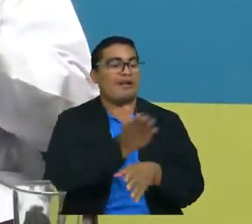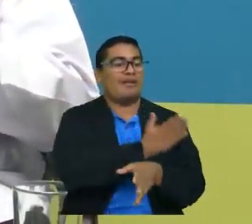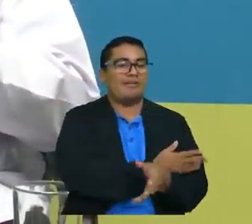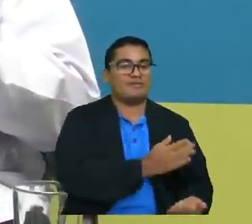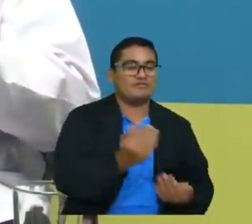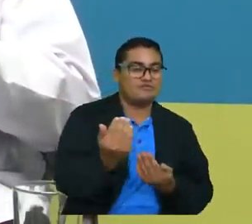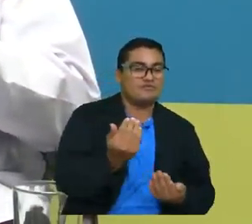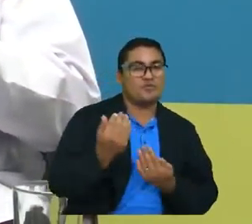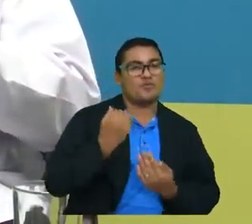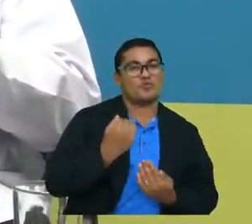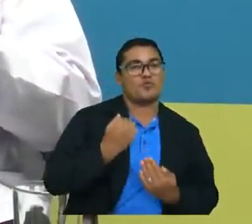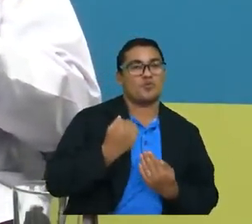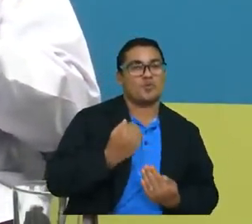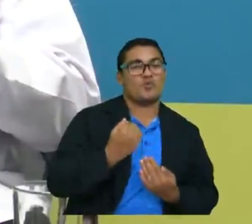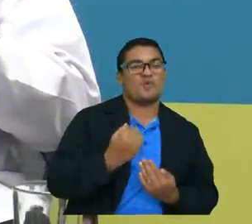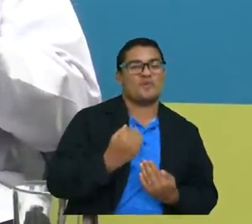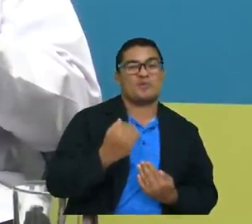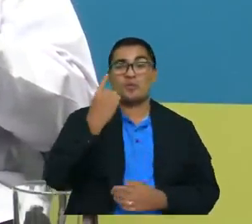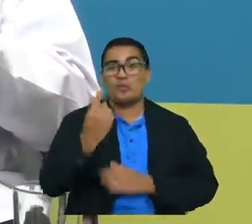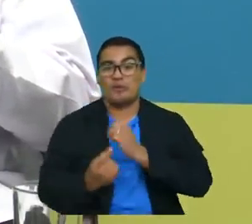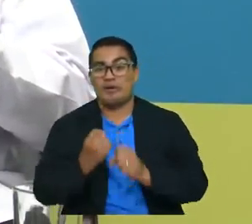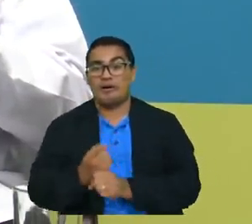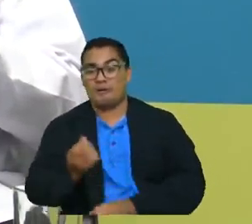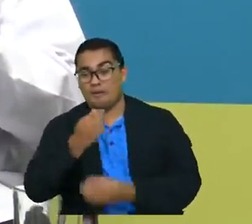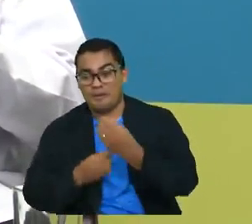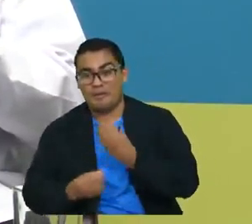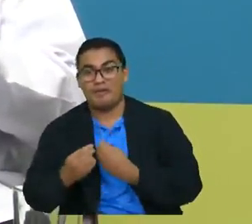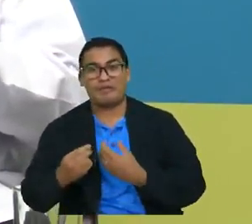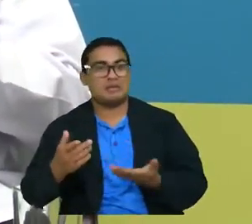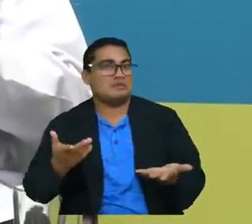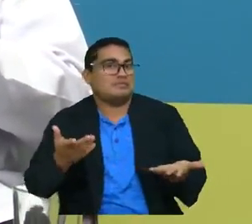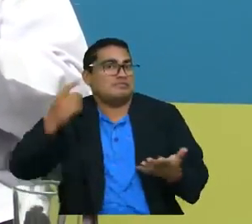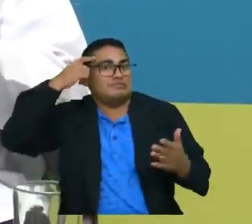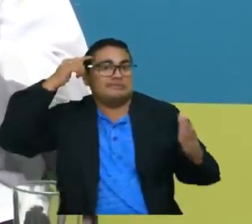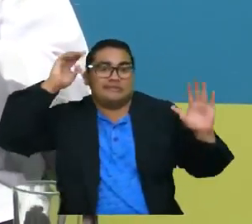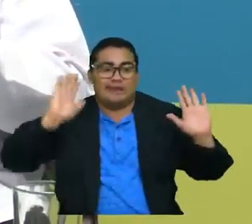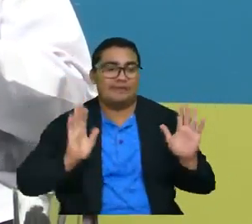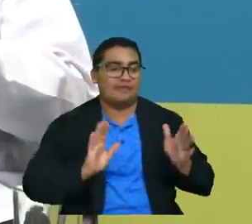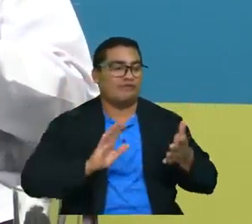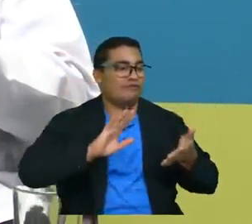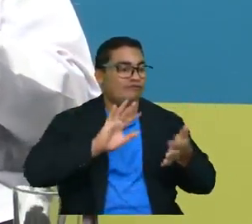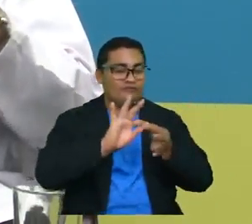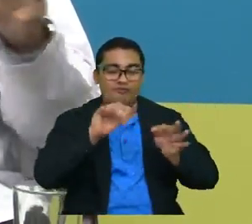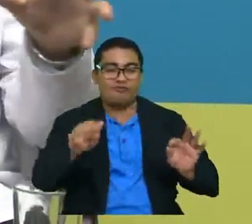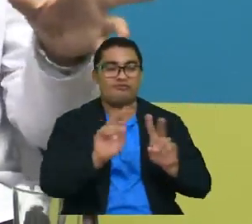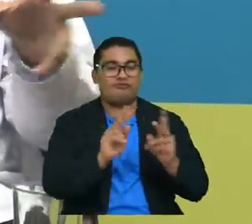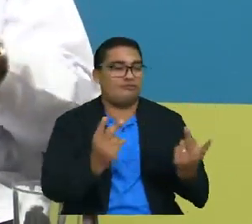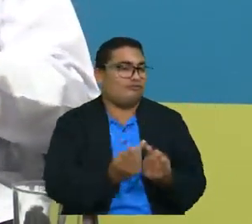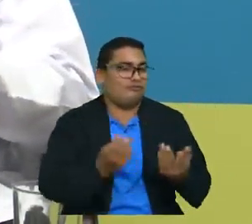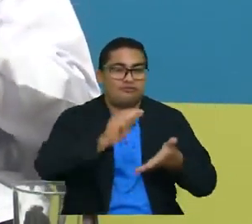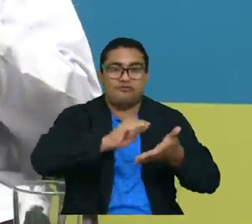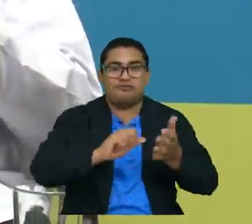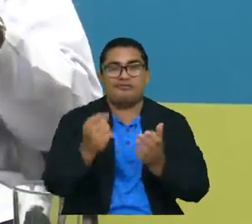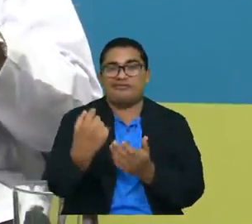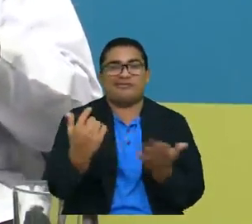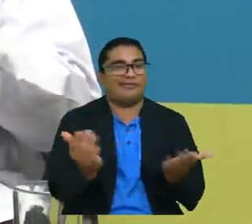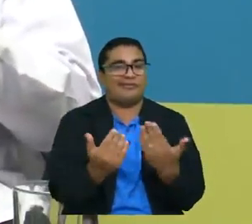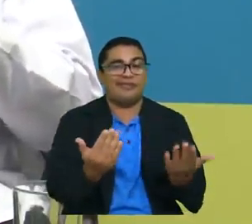materna, ya a lo mejor alimentos que no son muy bien lavados, que ya el niño comienza a andar en el